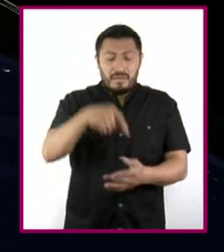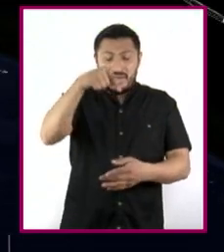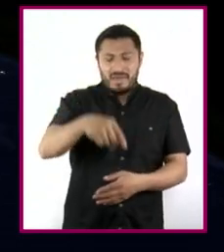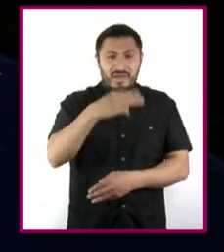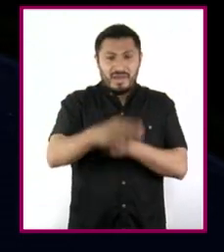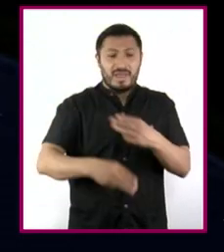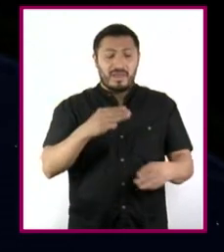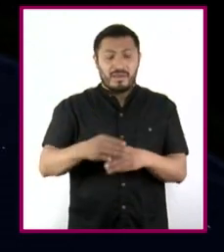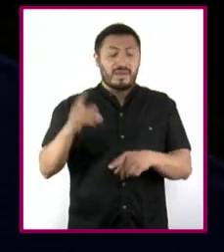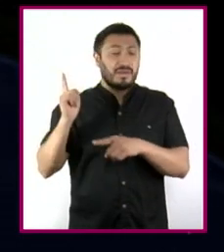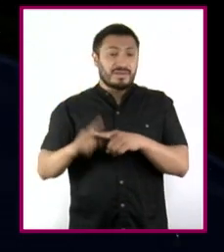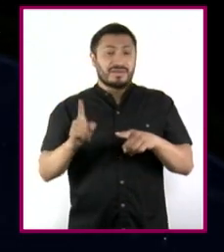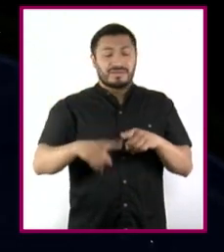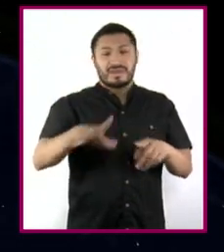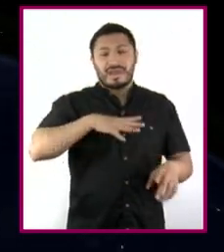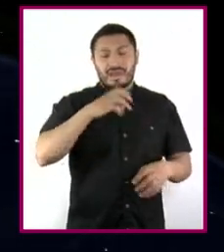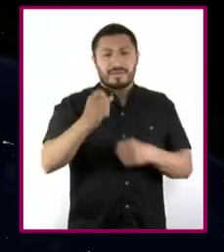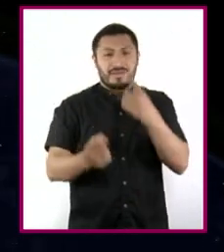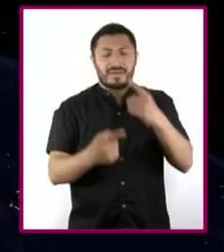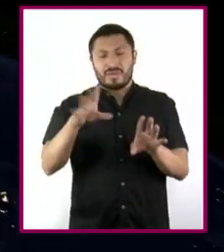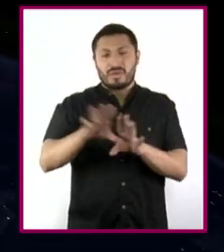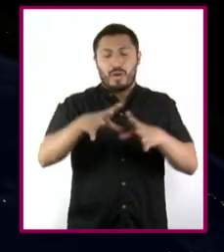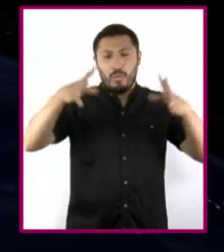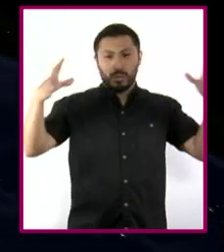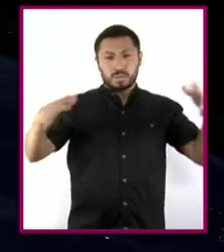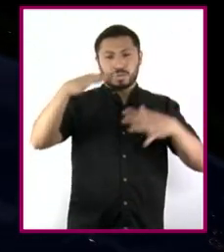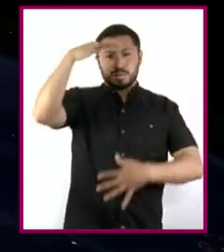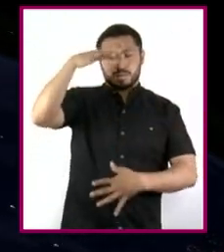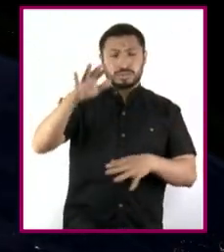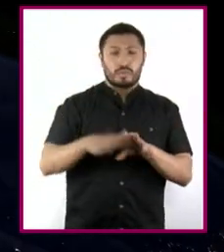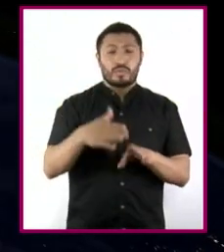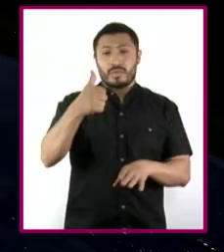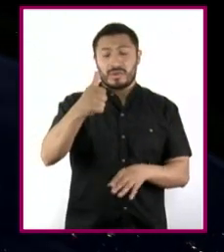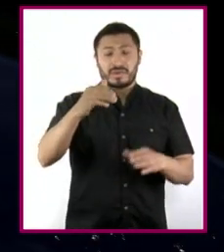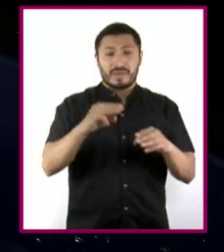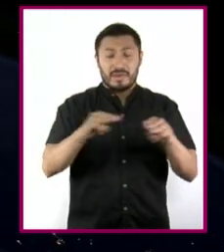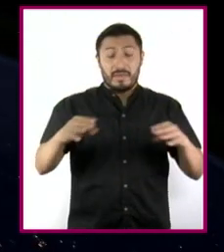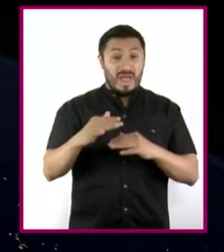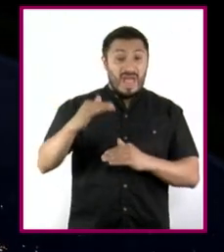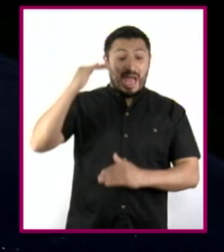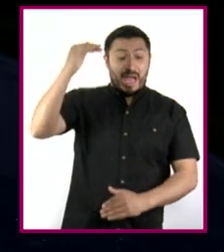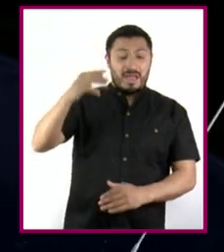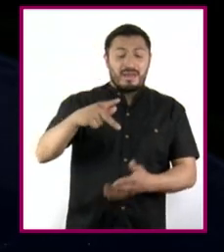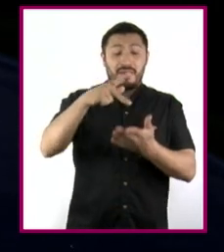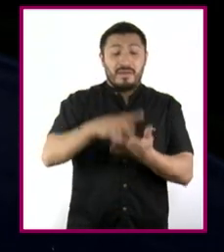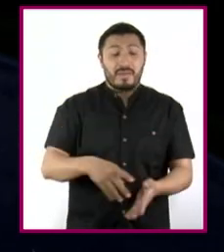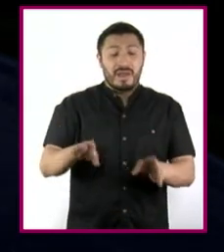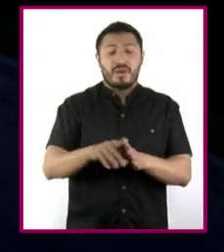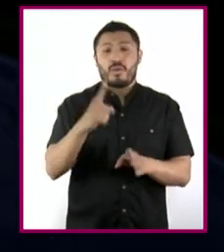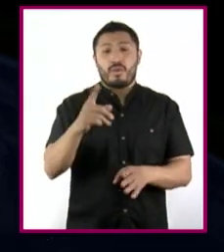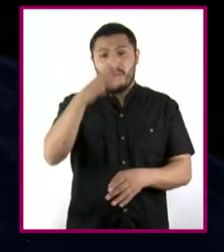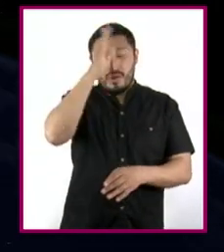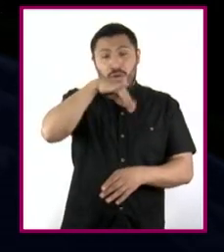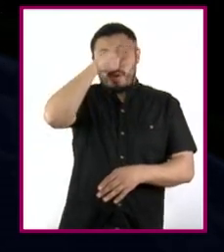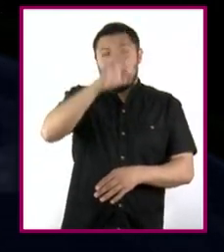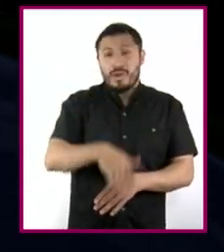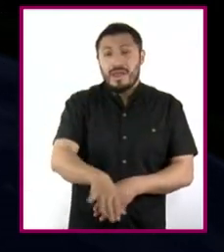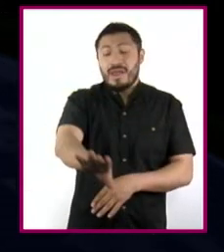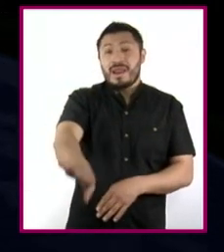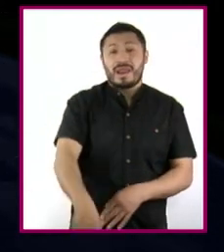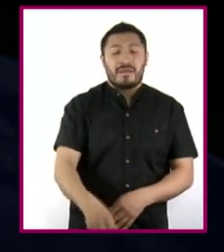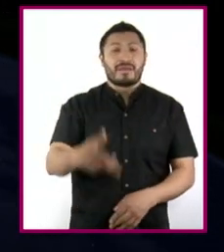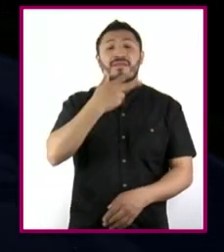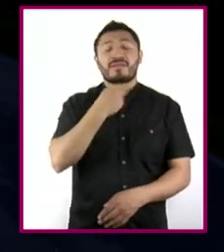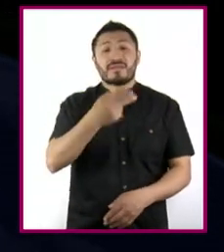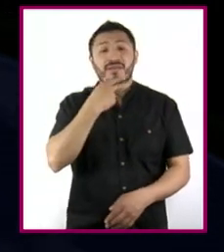artefactos puede variar. Existen satélites de grandes dimensiones superiores a los 6 metros, que llegan a pesar el equivalente a un elefante africano macho, el animal